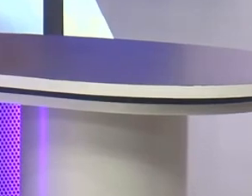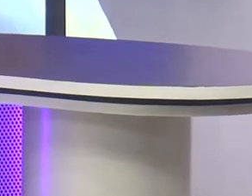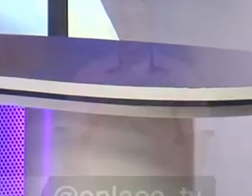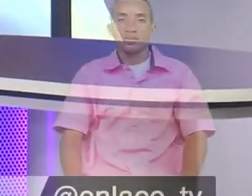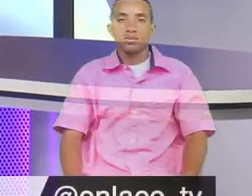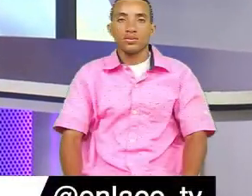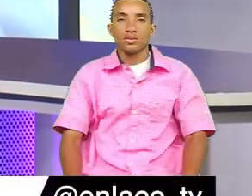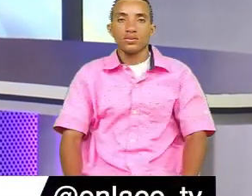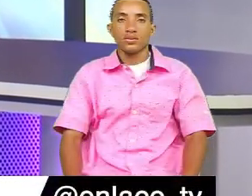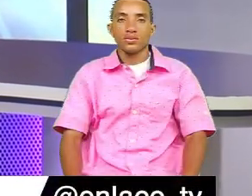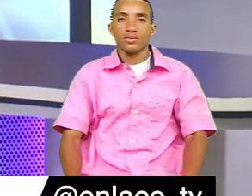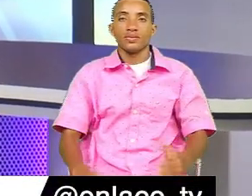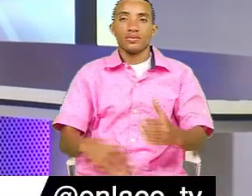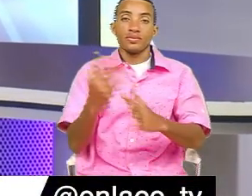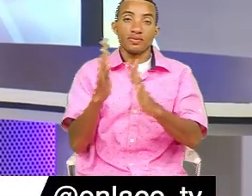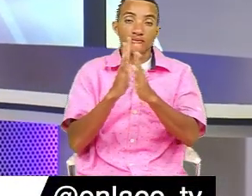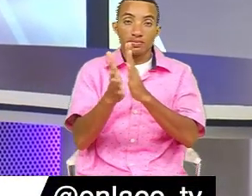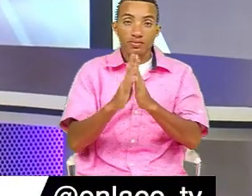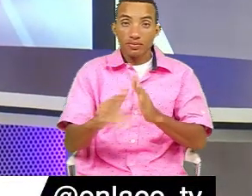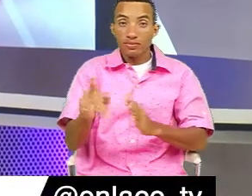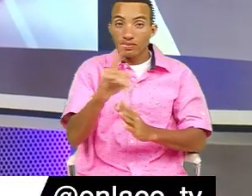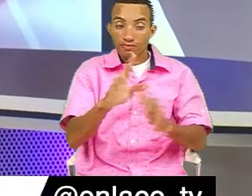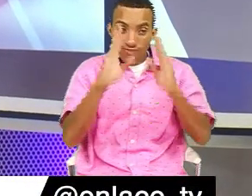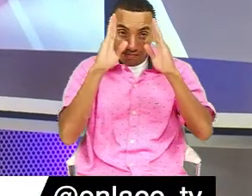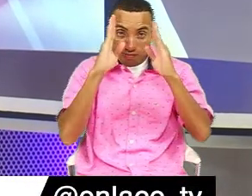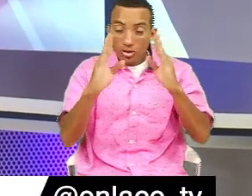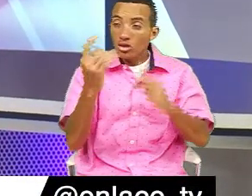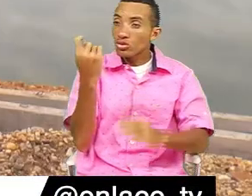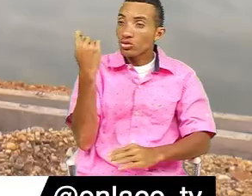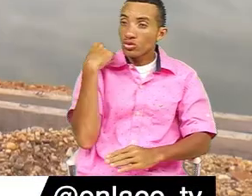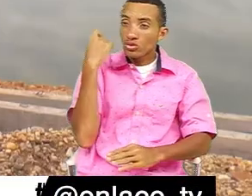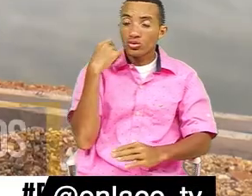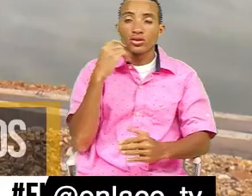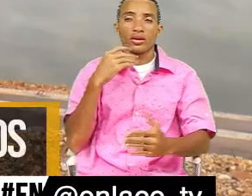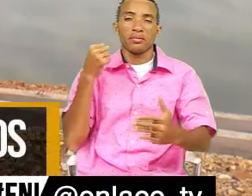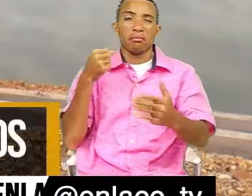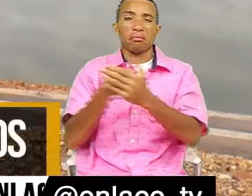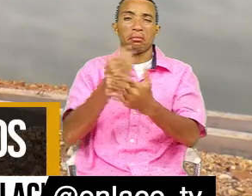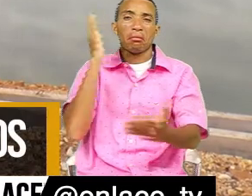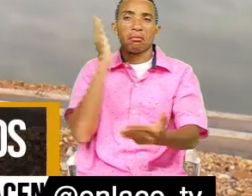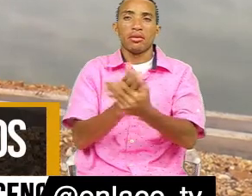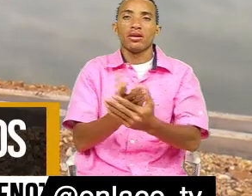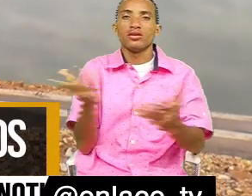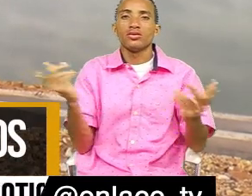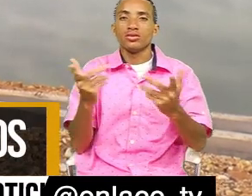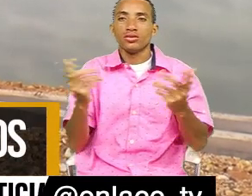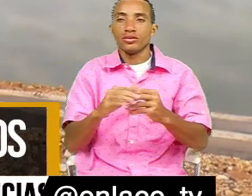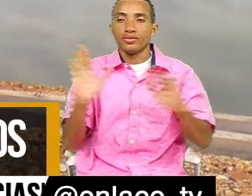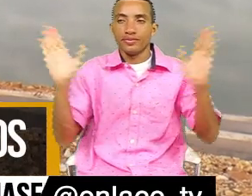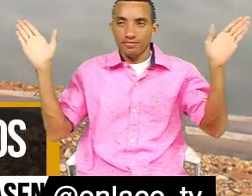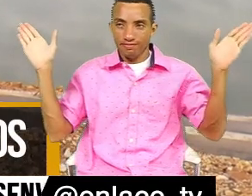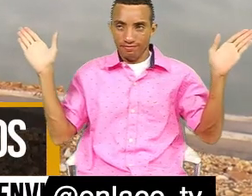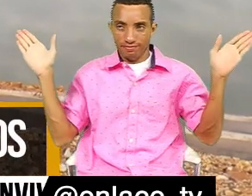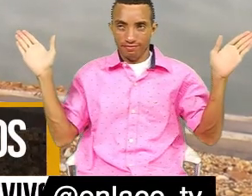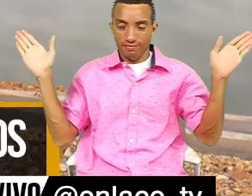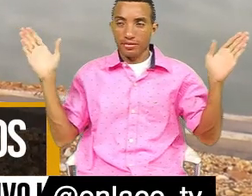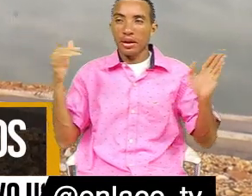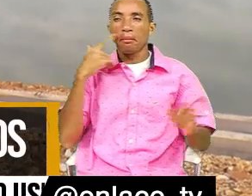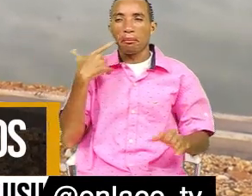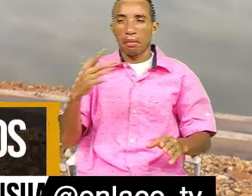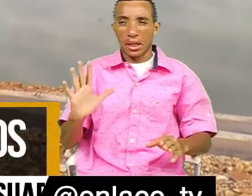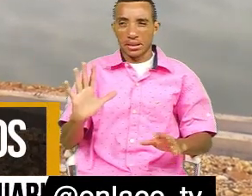Iniciamos con la información y mucha atención que hace pocos minutos se presentó un accidente en las obras del malecón del Cristo Petrolero. Todo parece indicar